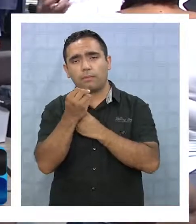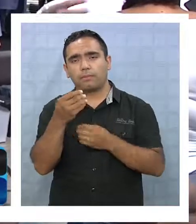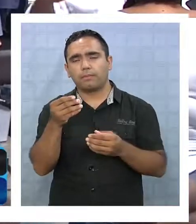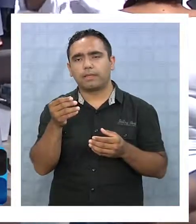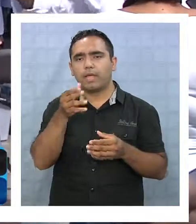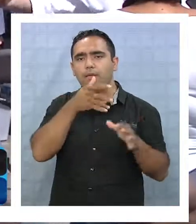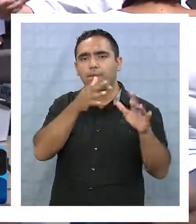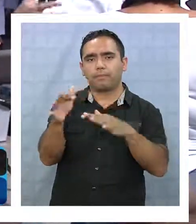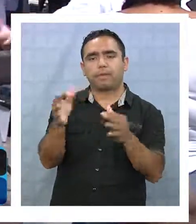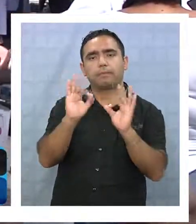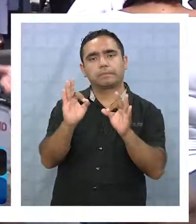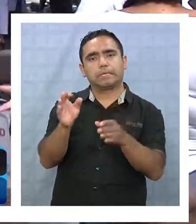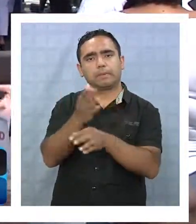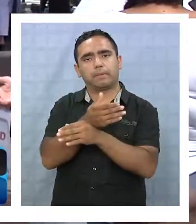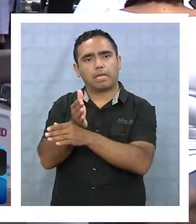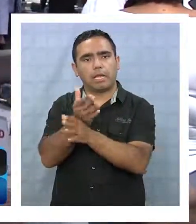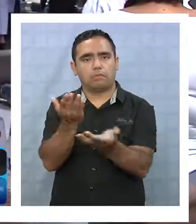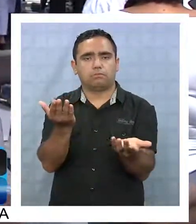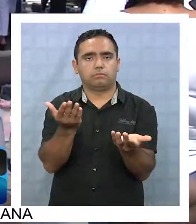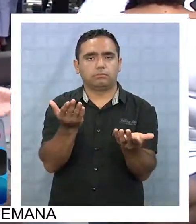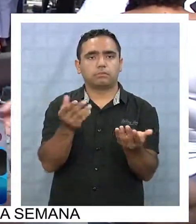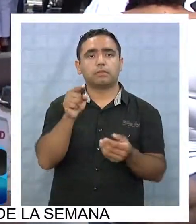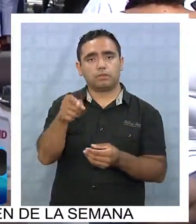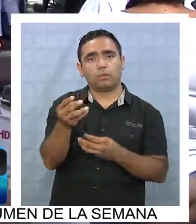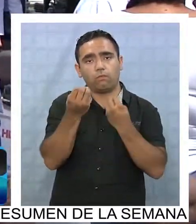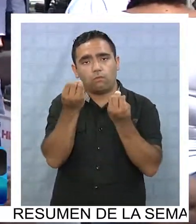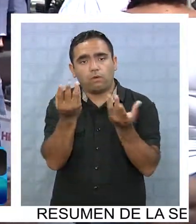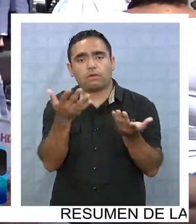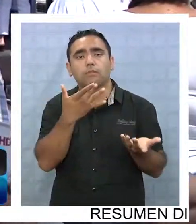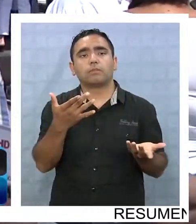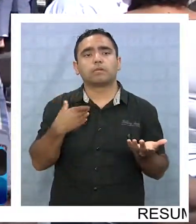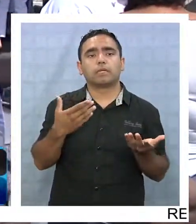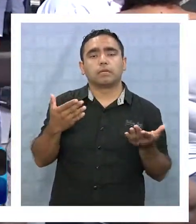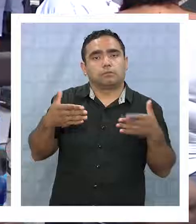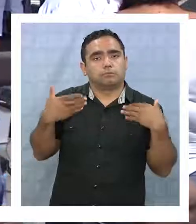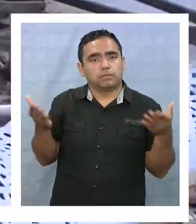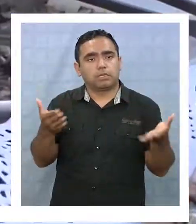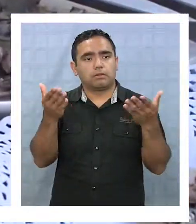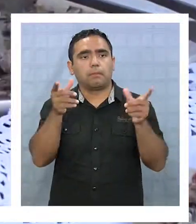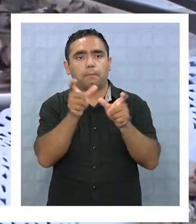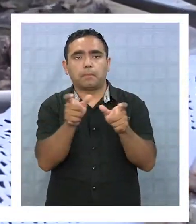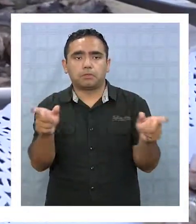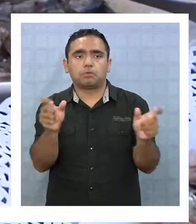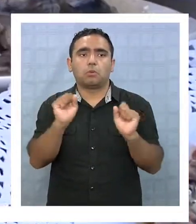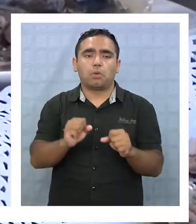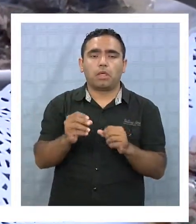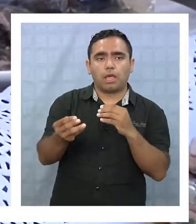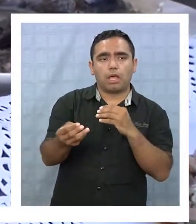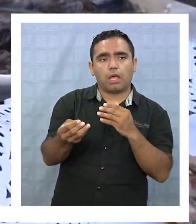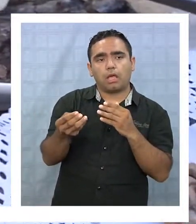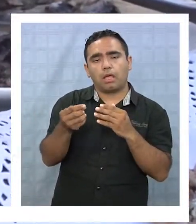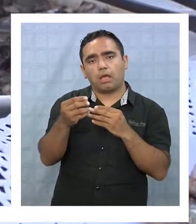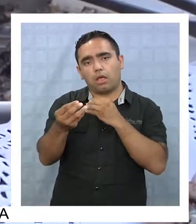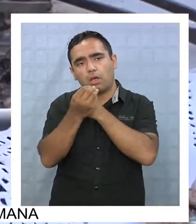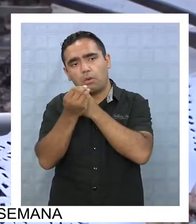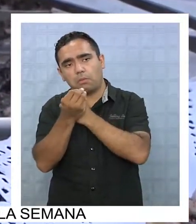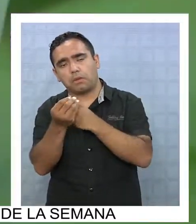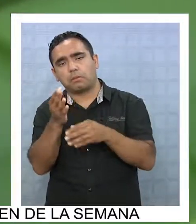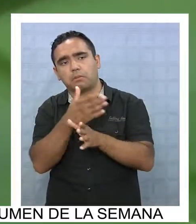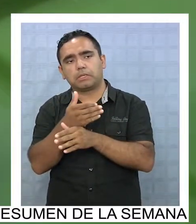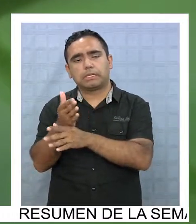marinos, sobre todo el pescado. Entonces esto es bueno para incentivar que las personas puedan consumir el